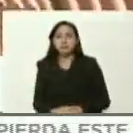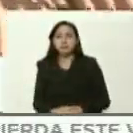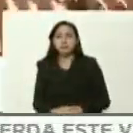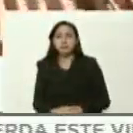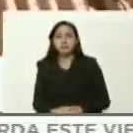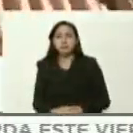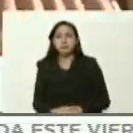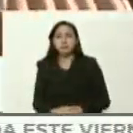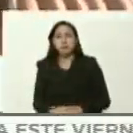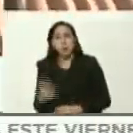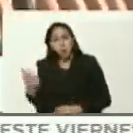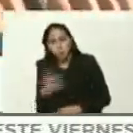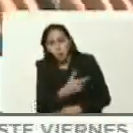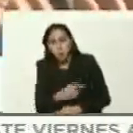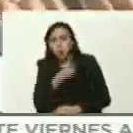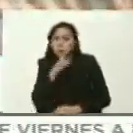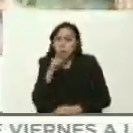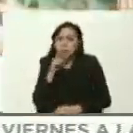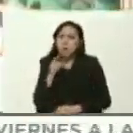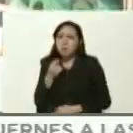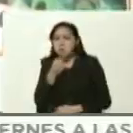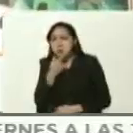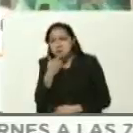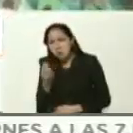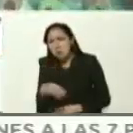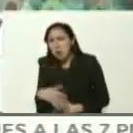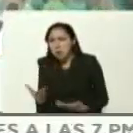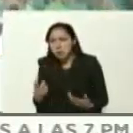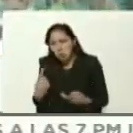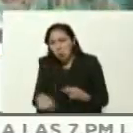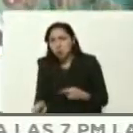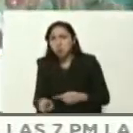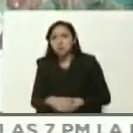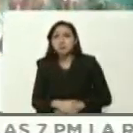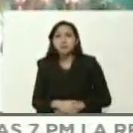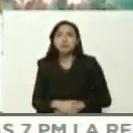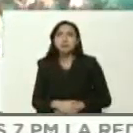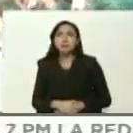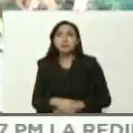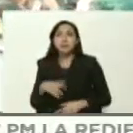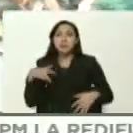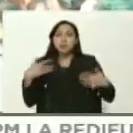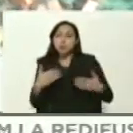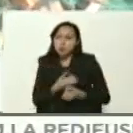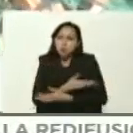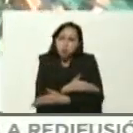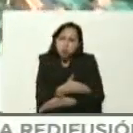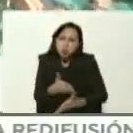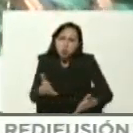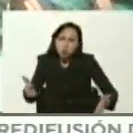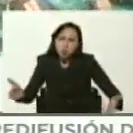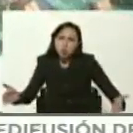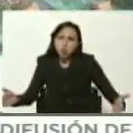Pudiéramos ir buscando un nombre más bonito a esto. Son jornadas de solidaridad,